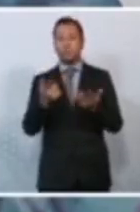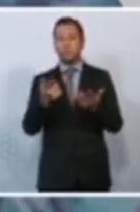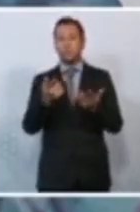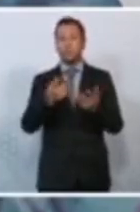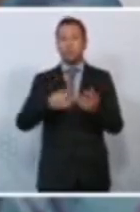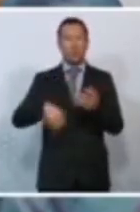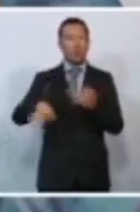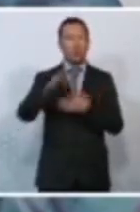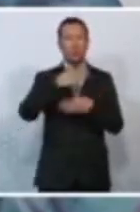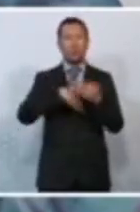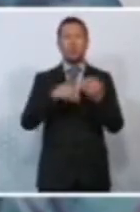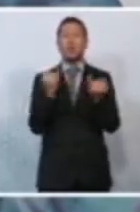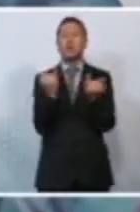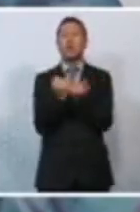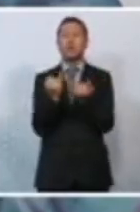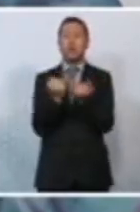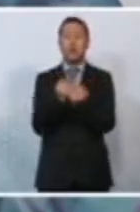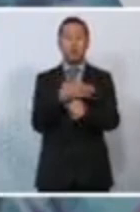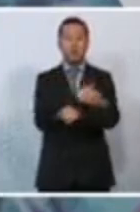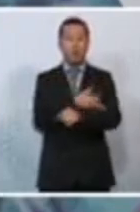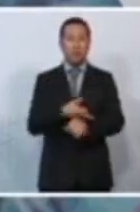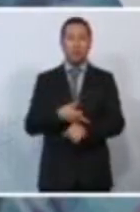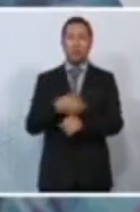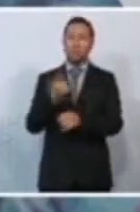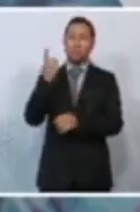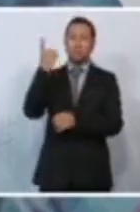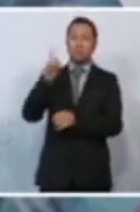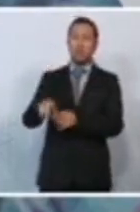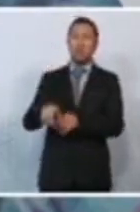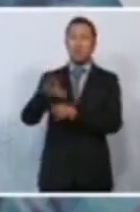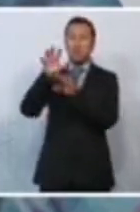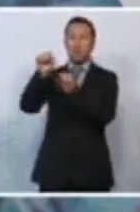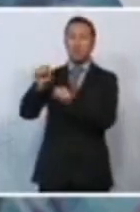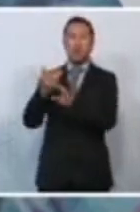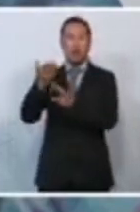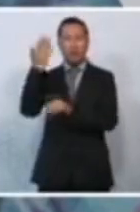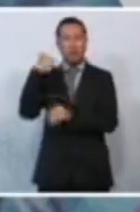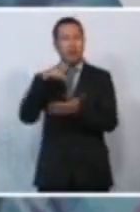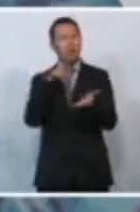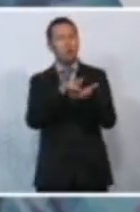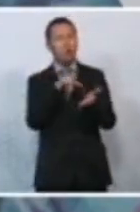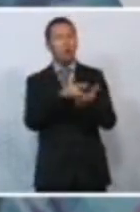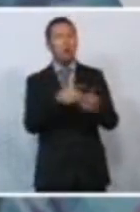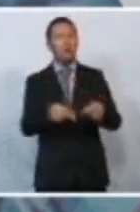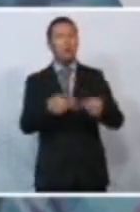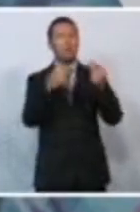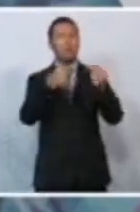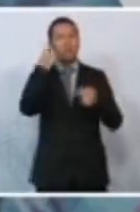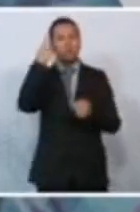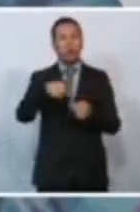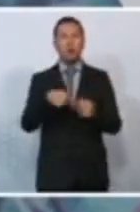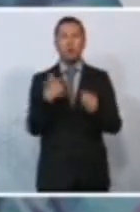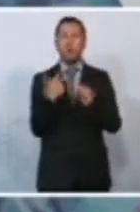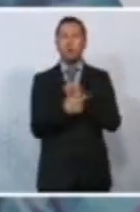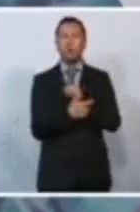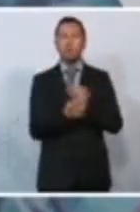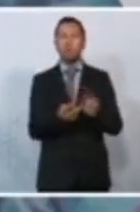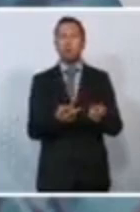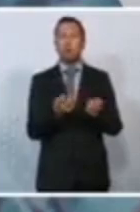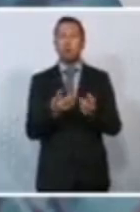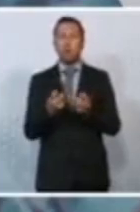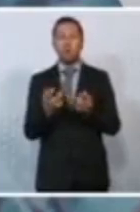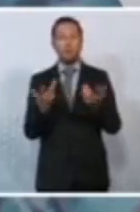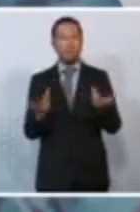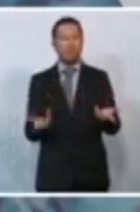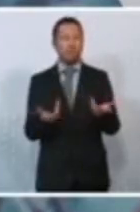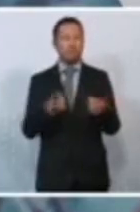Estado. Bueno, hasta órdenes de aprehensión de familiares cercanos que les ayudaron en sus negocios para quitarle el dinero al pueblo.